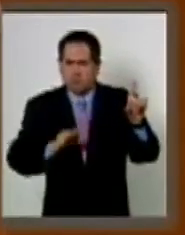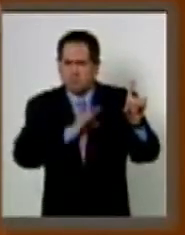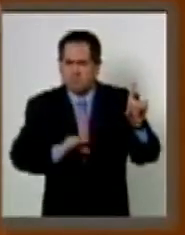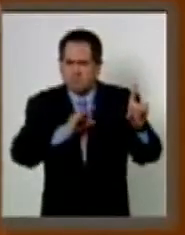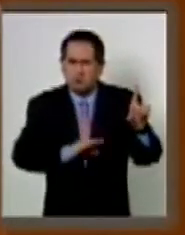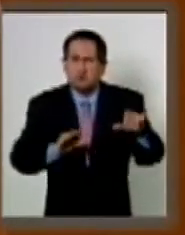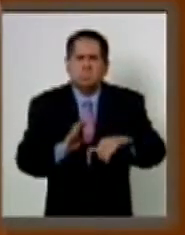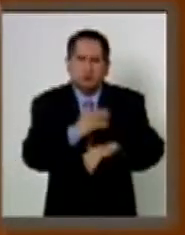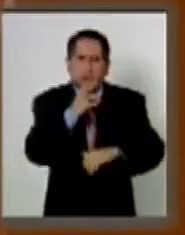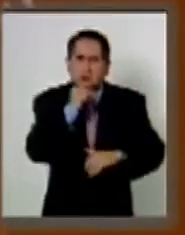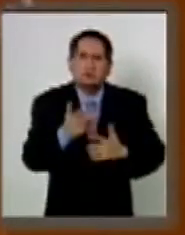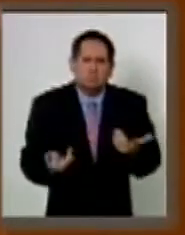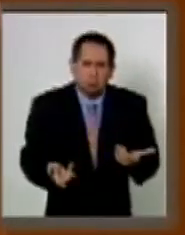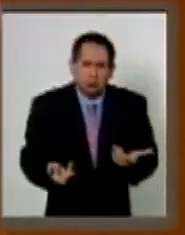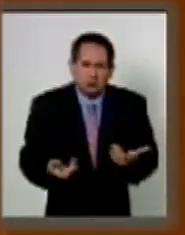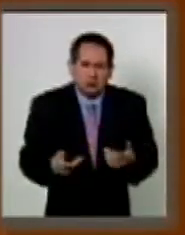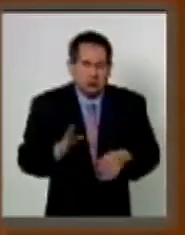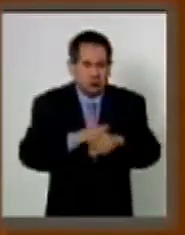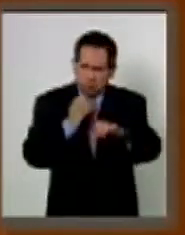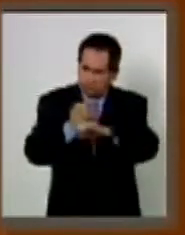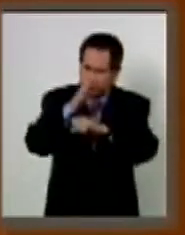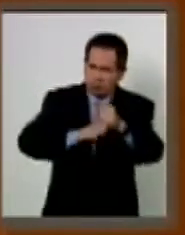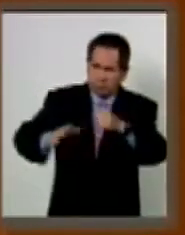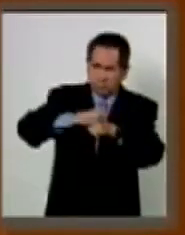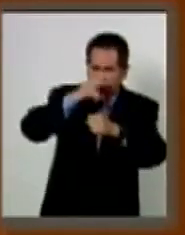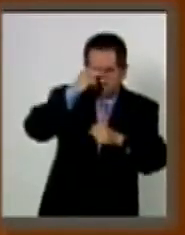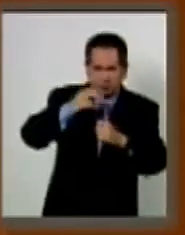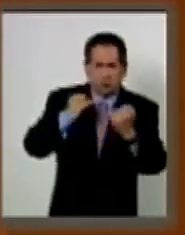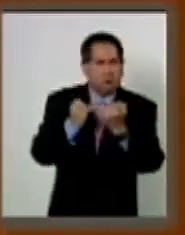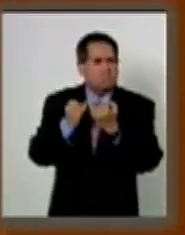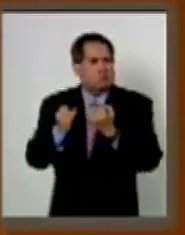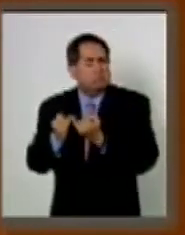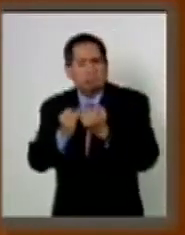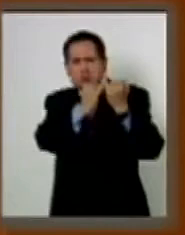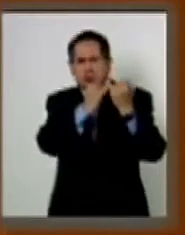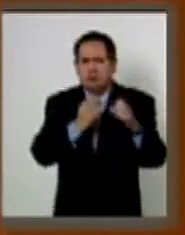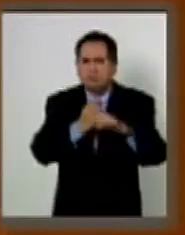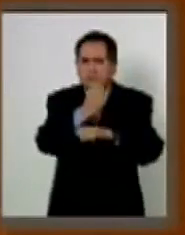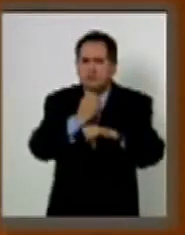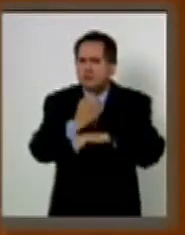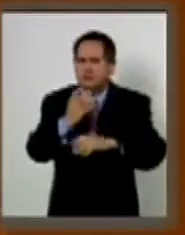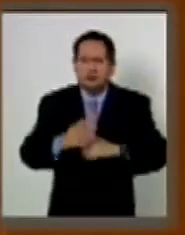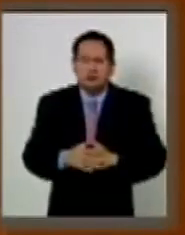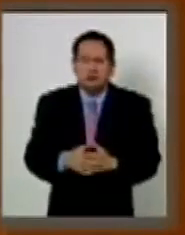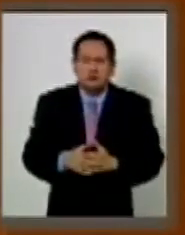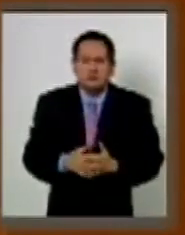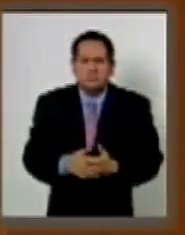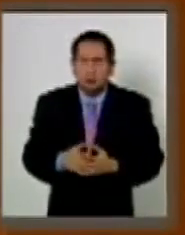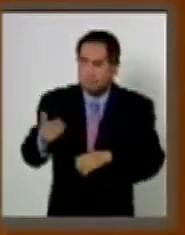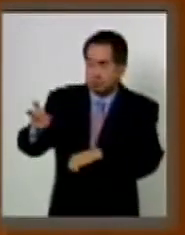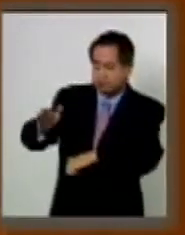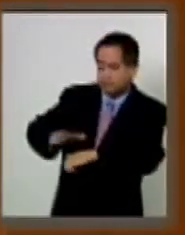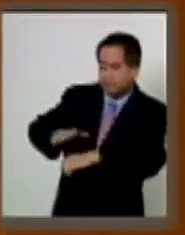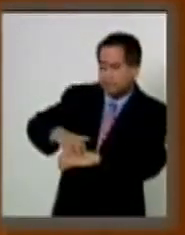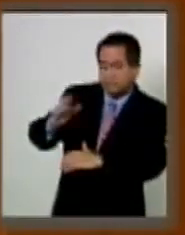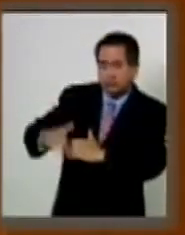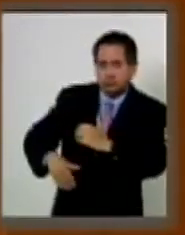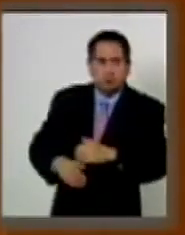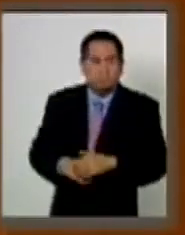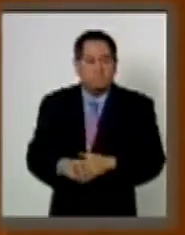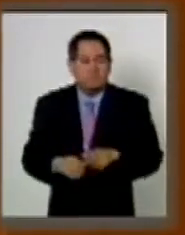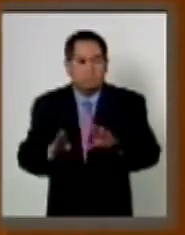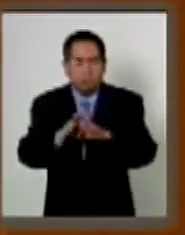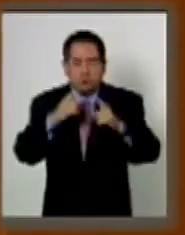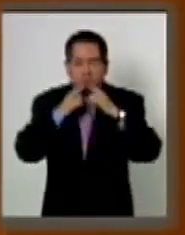qué no se puede en el Estado de México y en el resto de los estados? Porque si revisamos, es